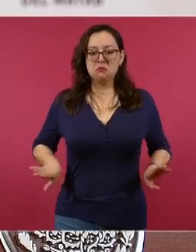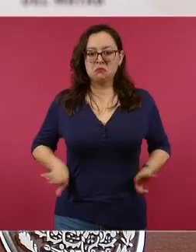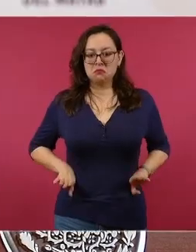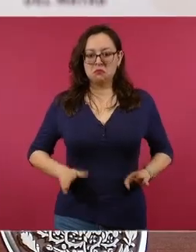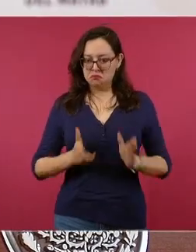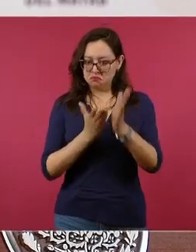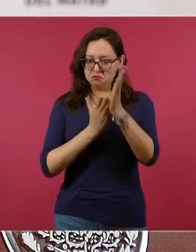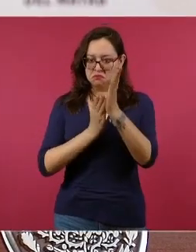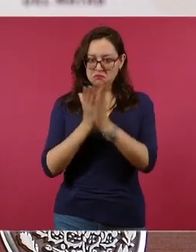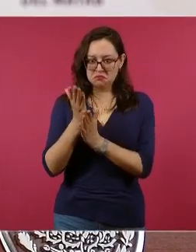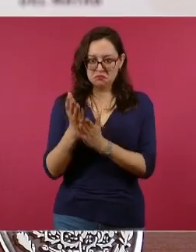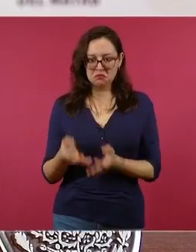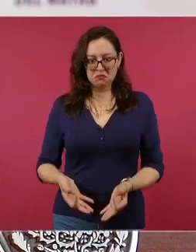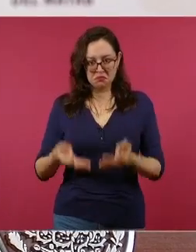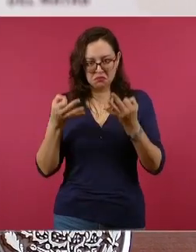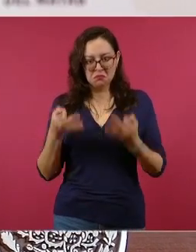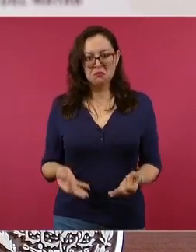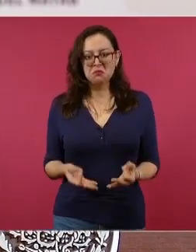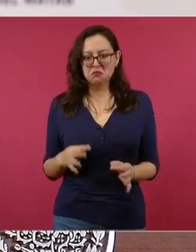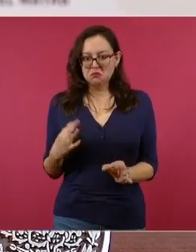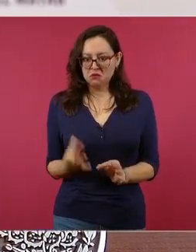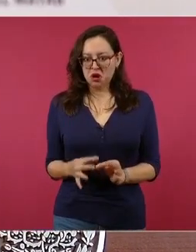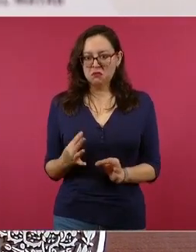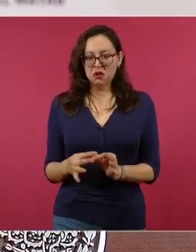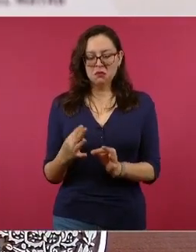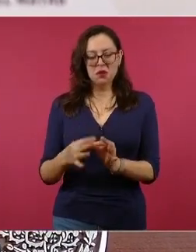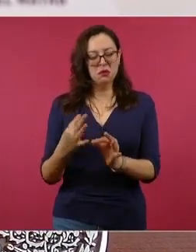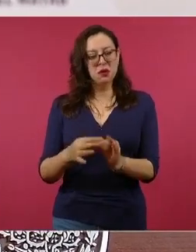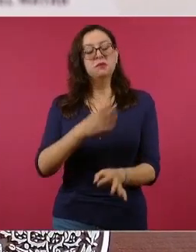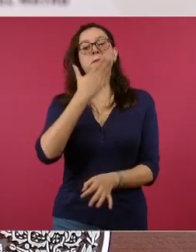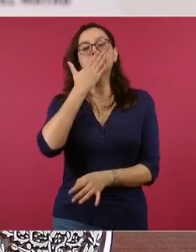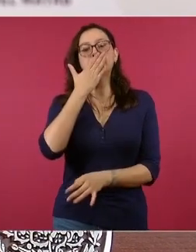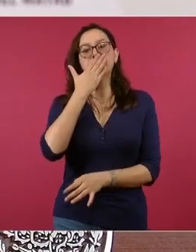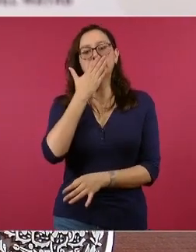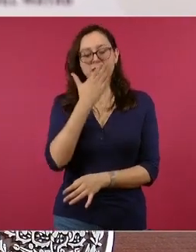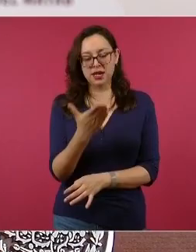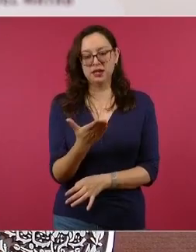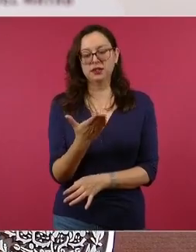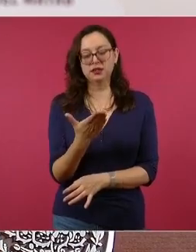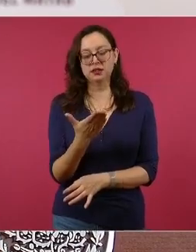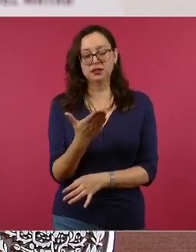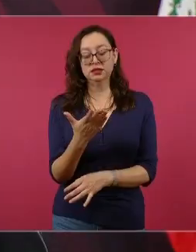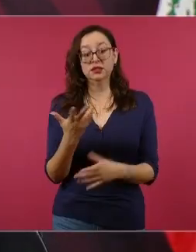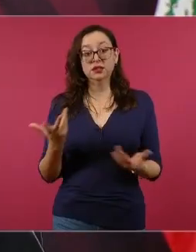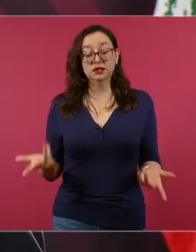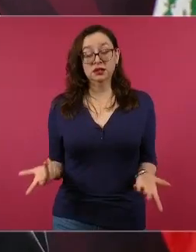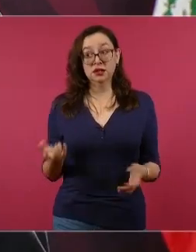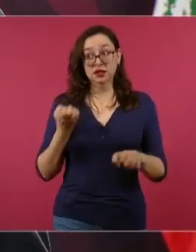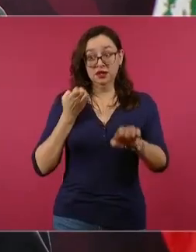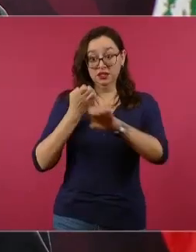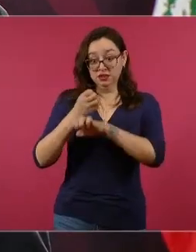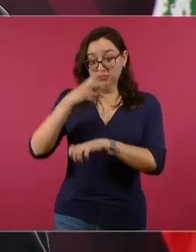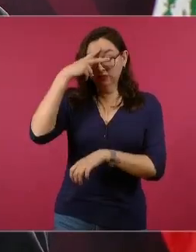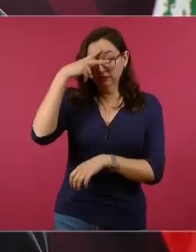recta y que hace bien las cosas, porque el Estado de México